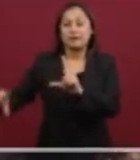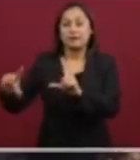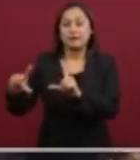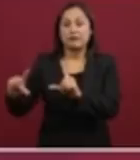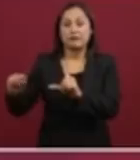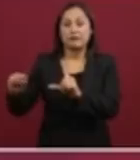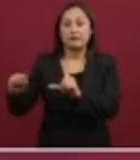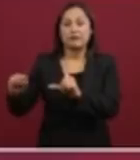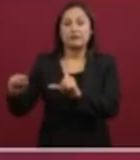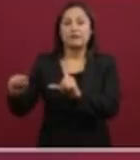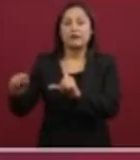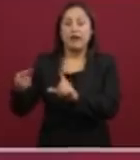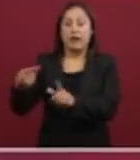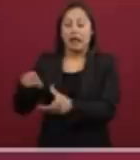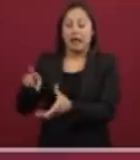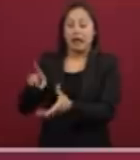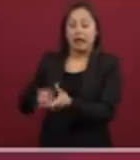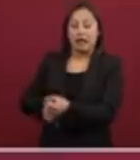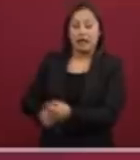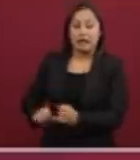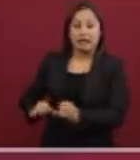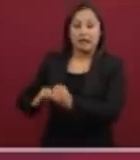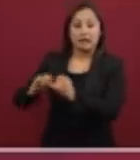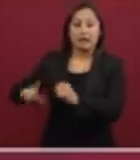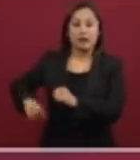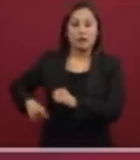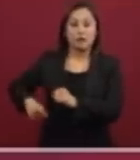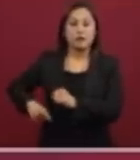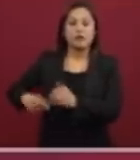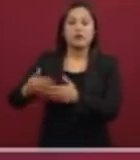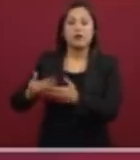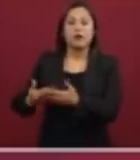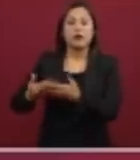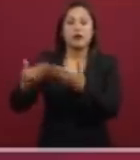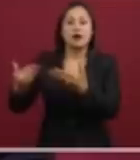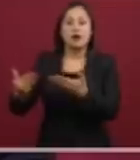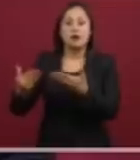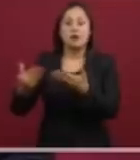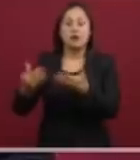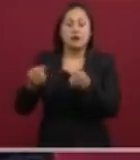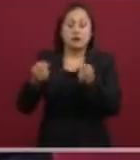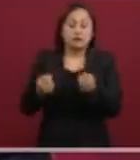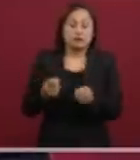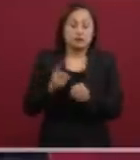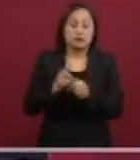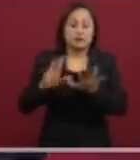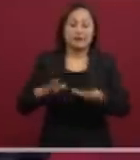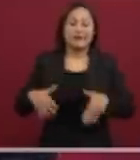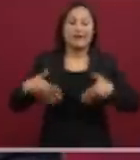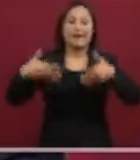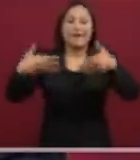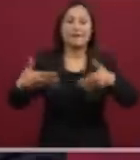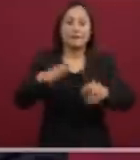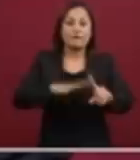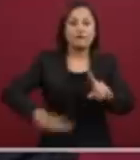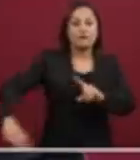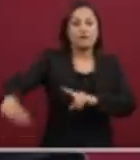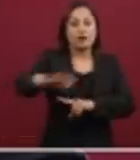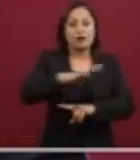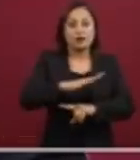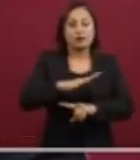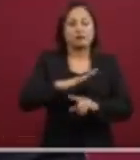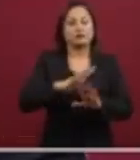la seguridad pública, que requiere un proceso de formación, de